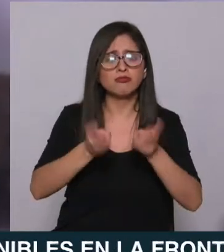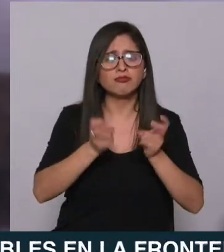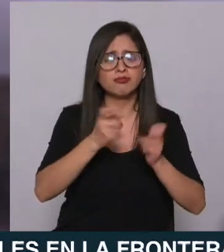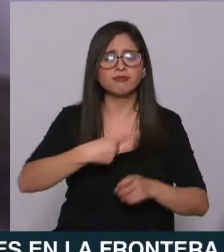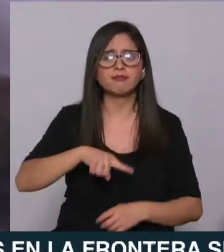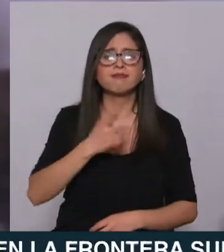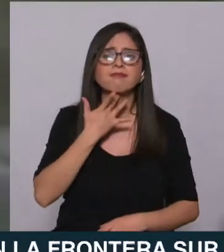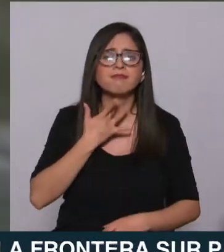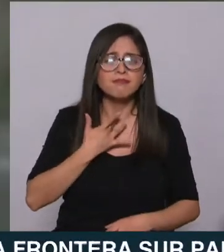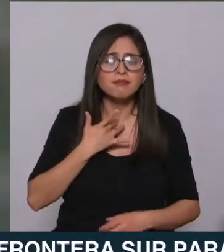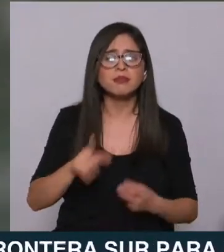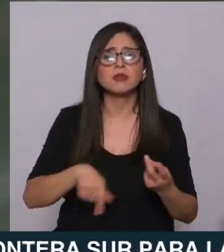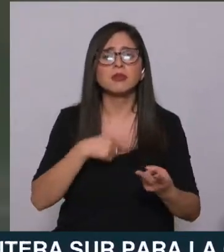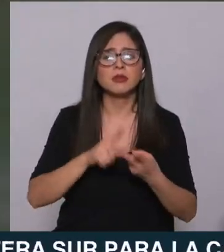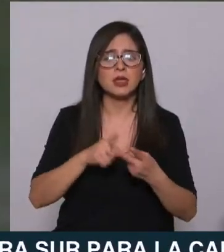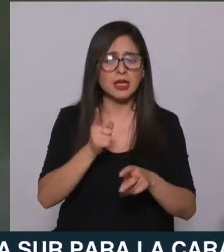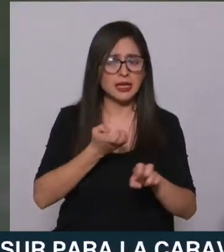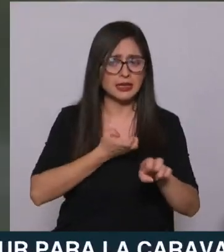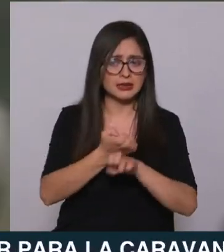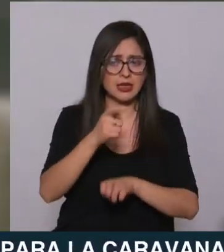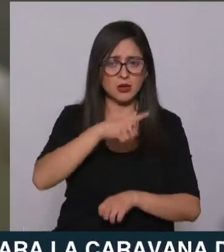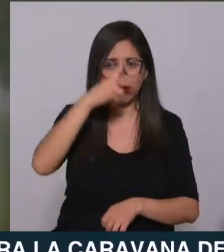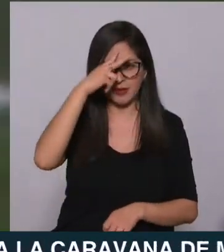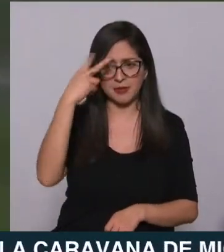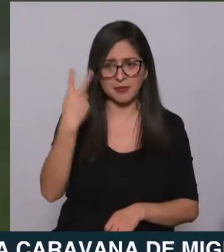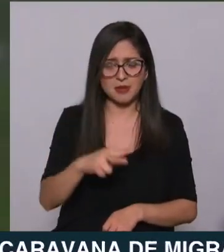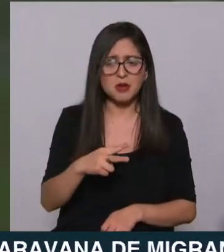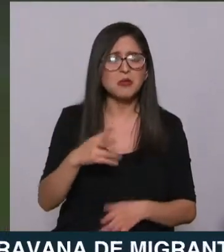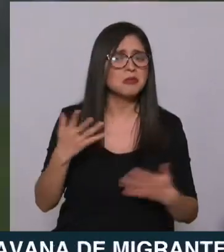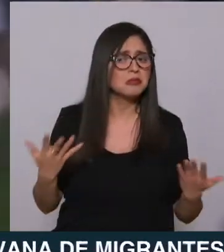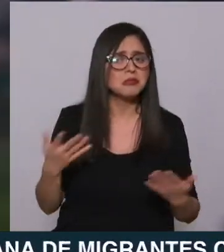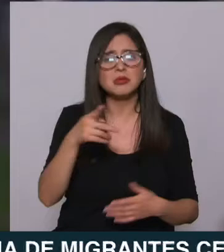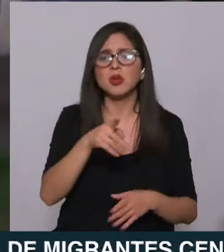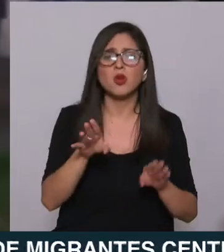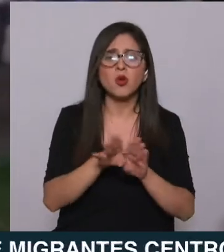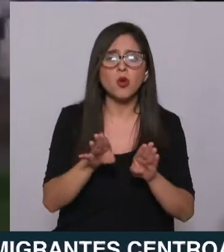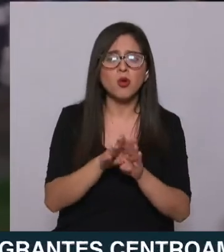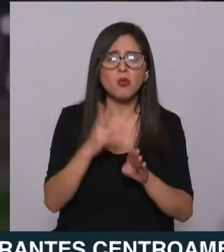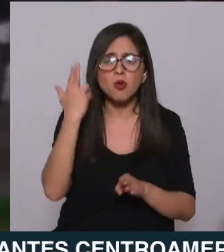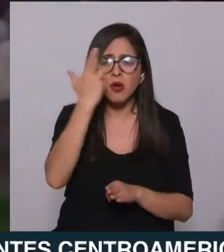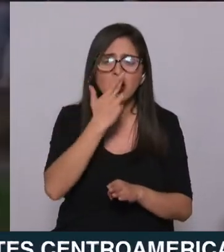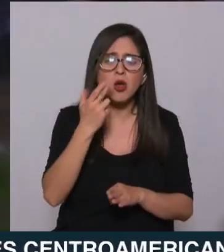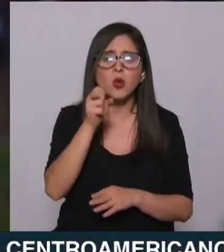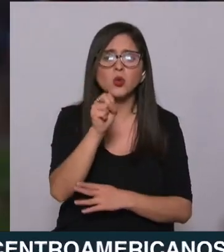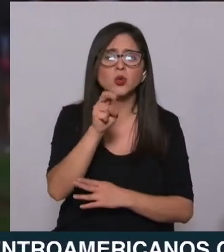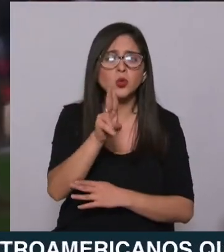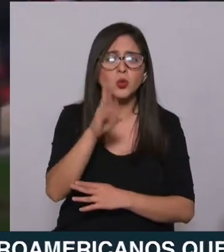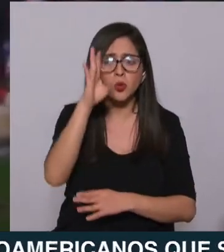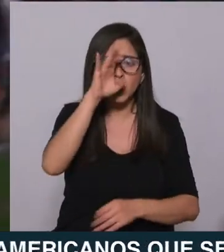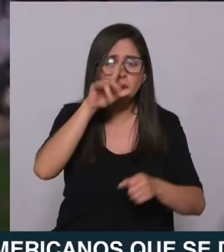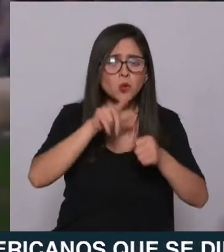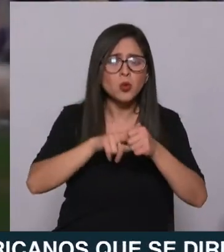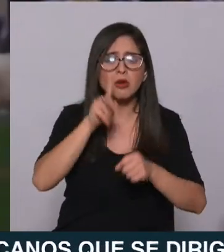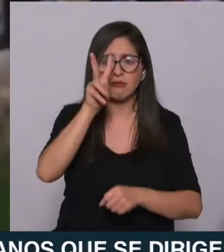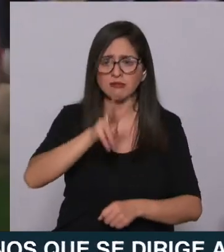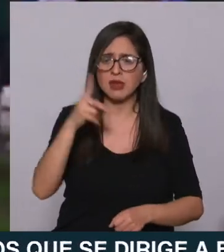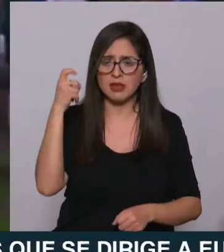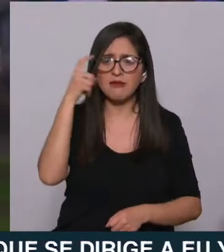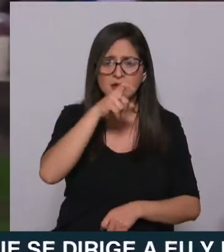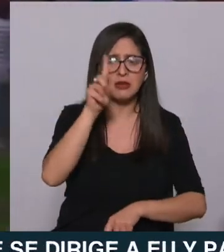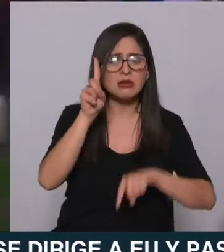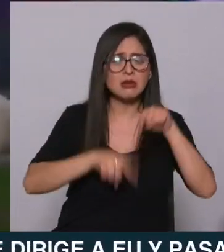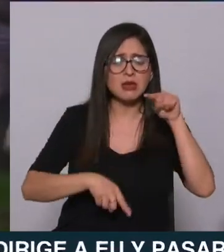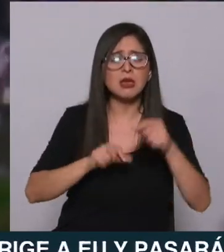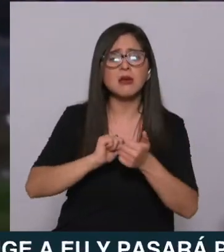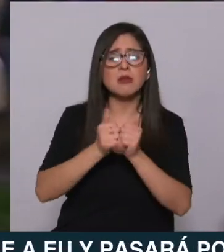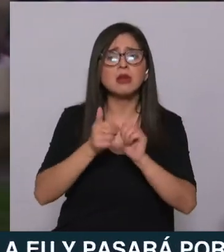huachicoleo, seguido del Estado de México. Se trata, dijo, de una especie de subcultura que ha sido difícil erradicar, pero